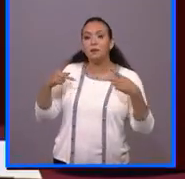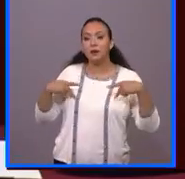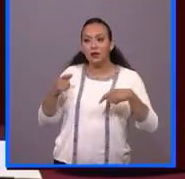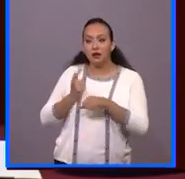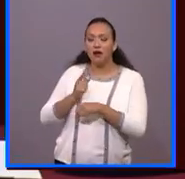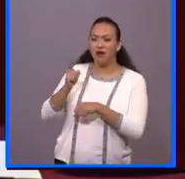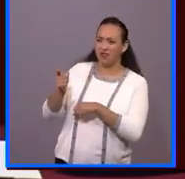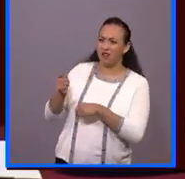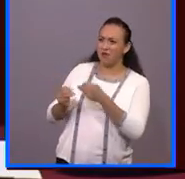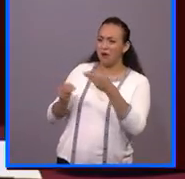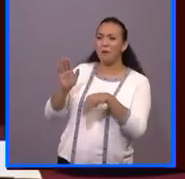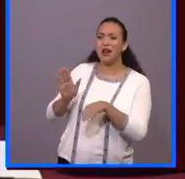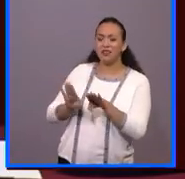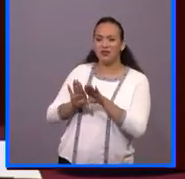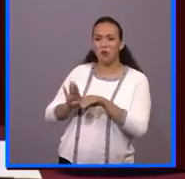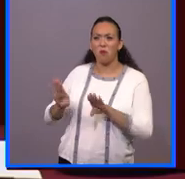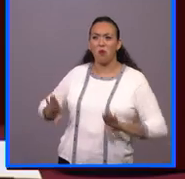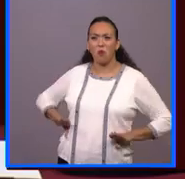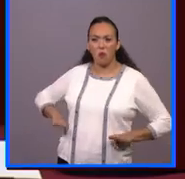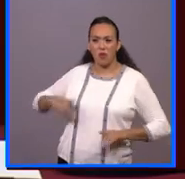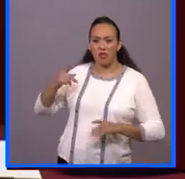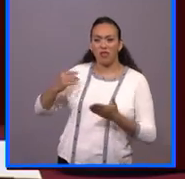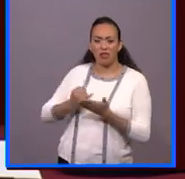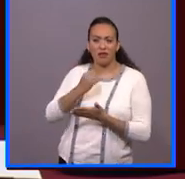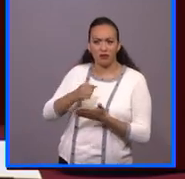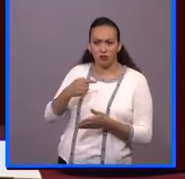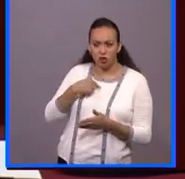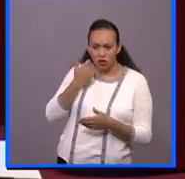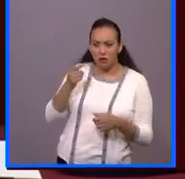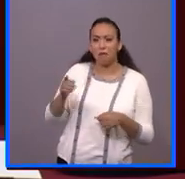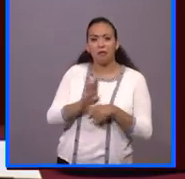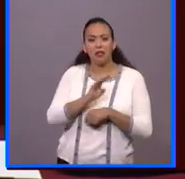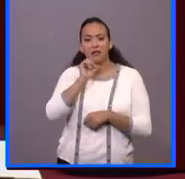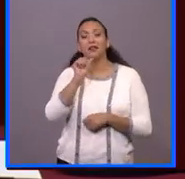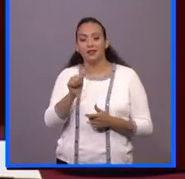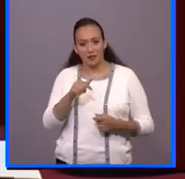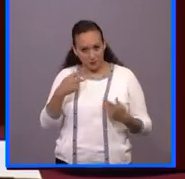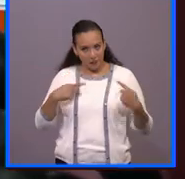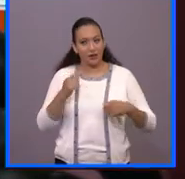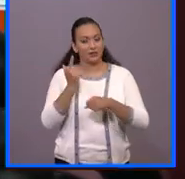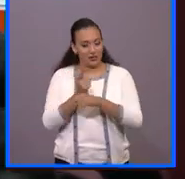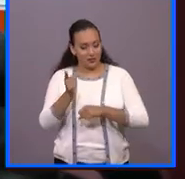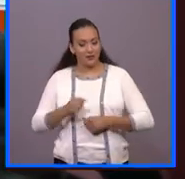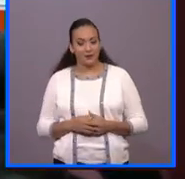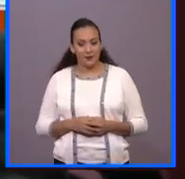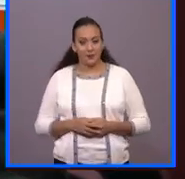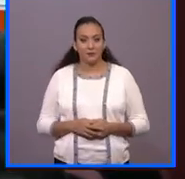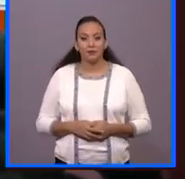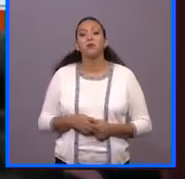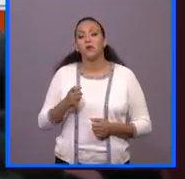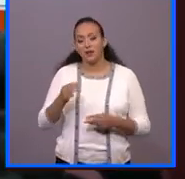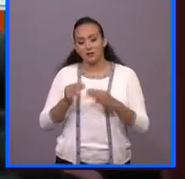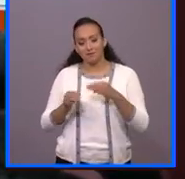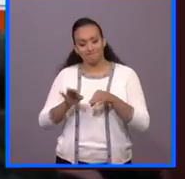como la expresión de preferencias personales, de la presión de la opinión pública, de actores de la política o de factores de poder. Para el canal del Poder